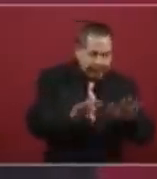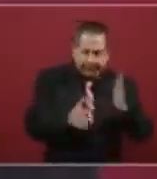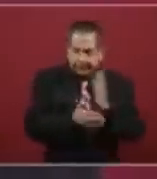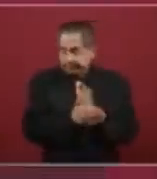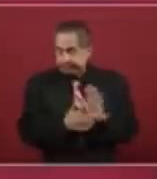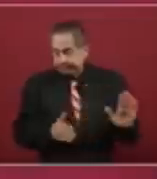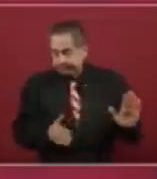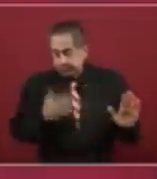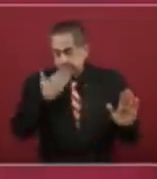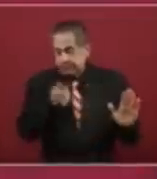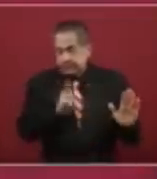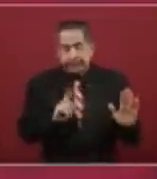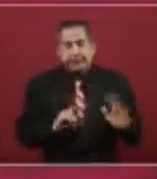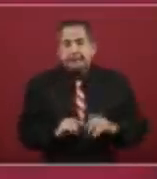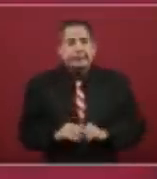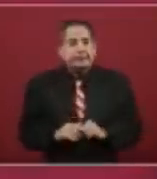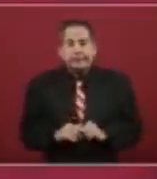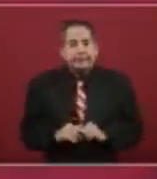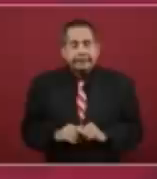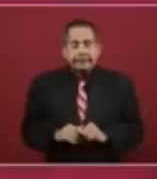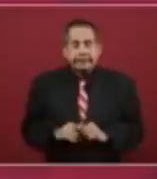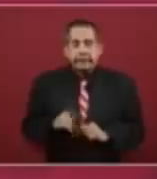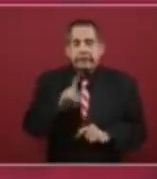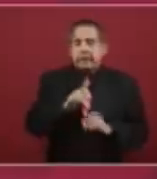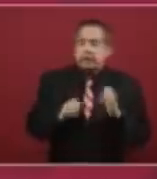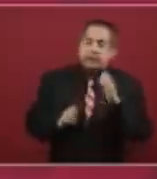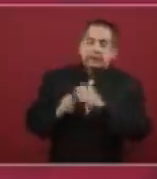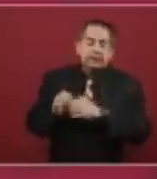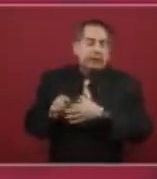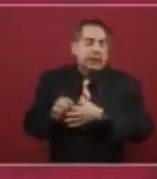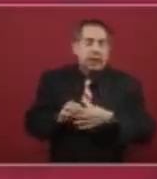indebido. Es una especie de enganche